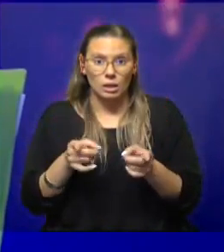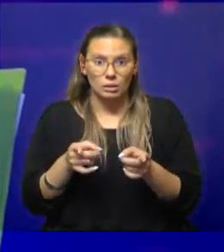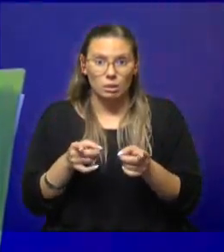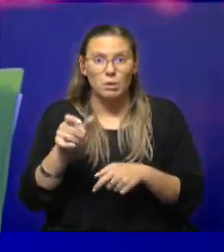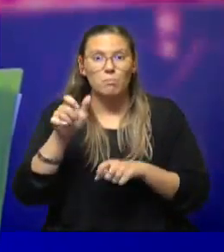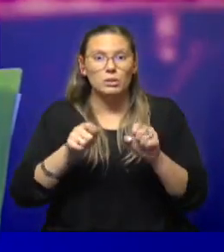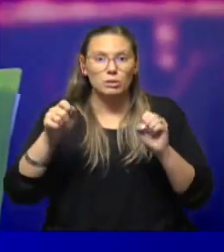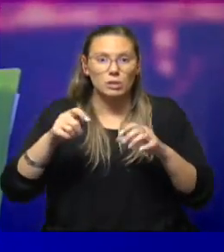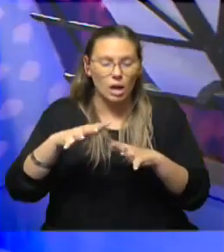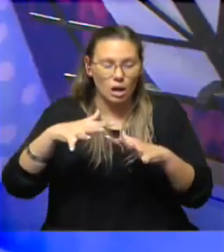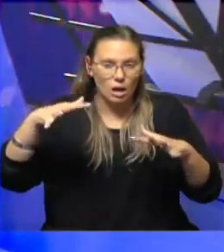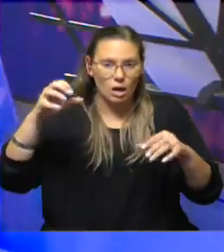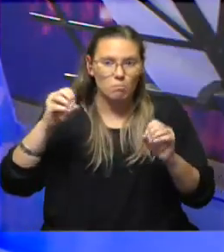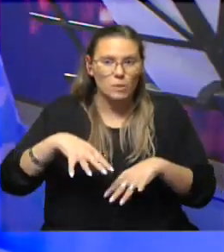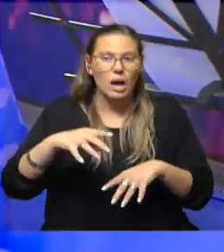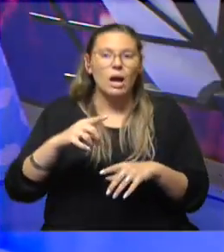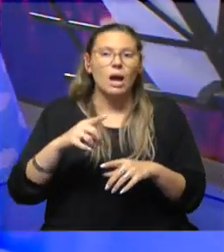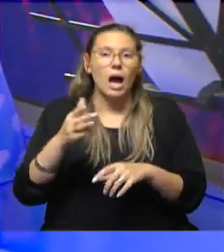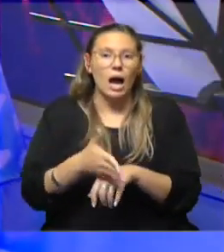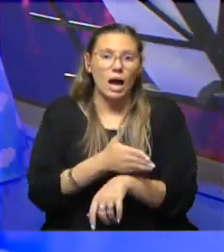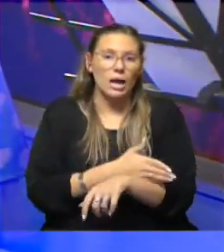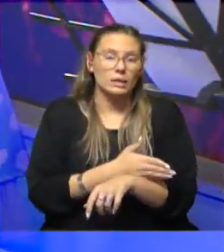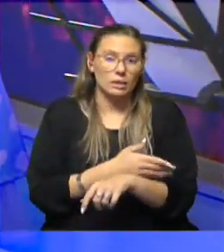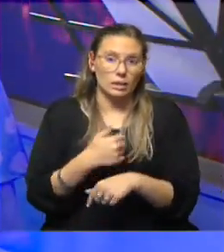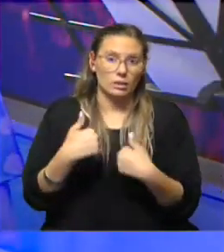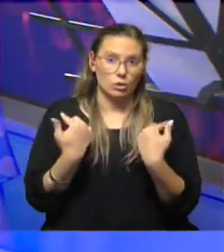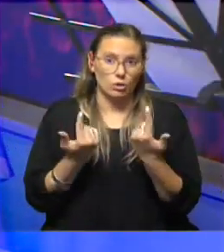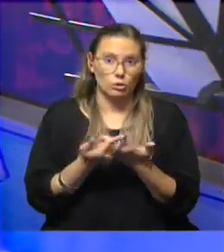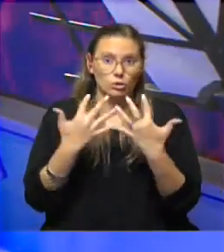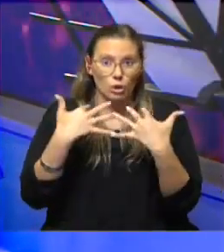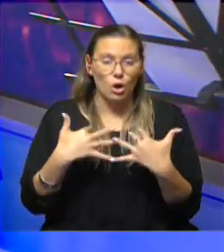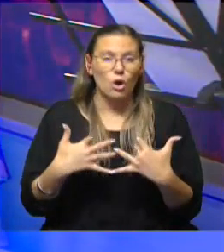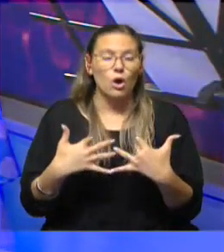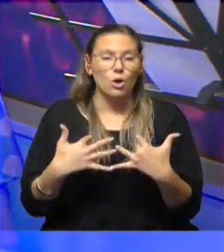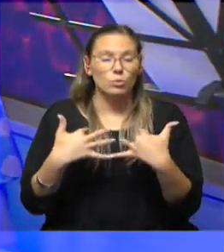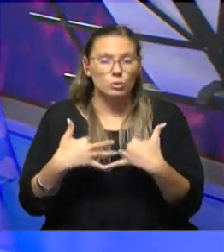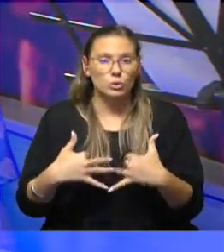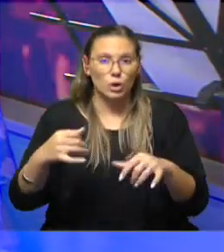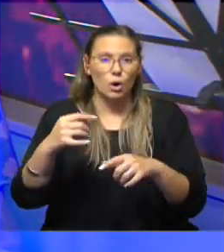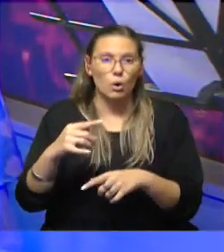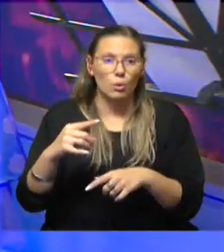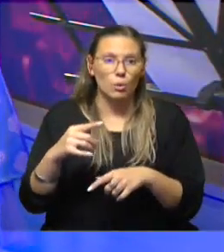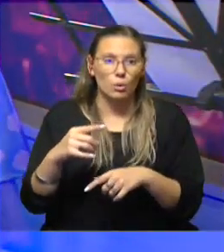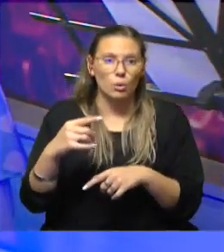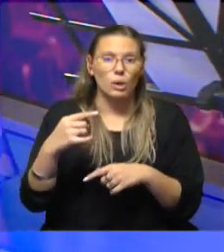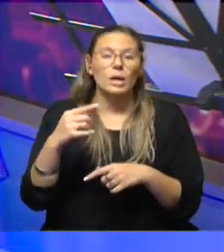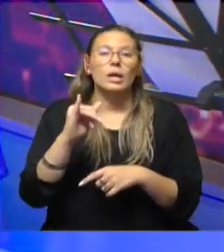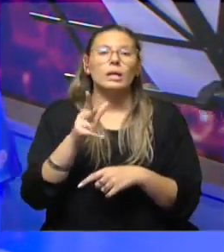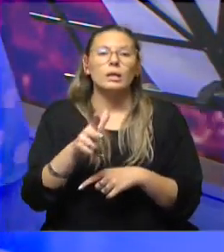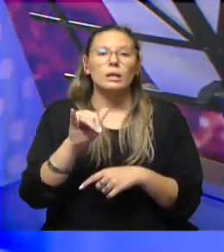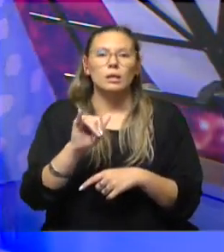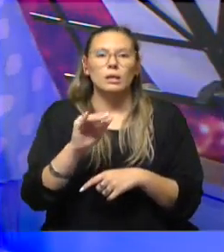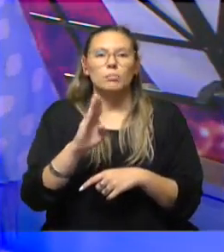hipnotizadores. Sí, eso a veces no lo contamos. Antes nuestro estaba el show de hipnotismo. Sí, y fuimos hipnotizados. Claro, pero no